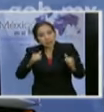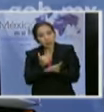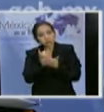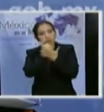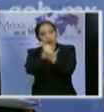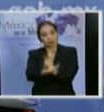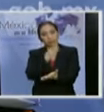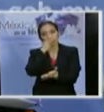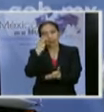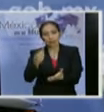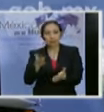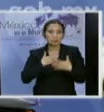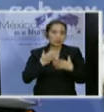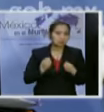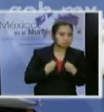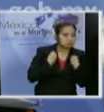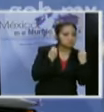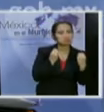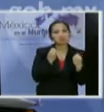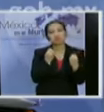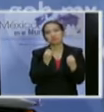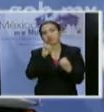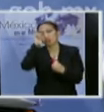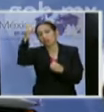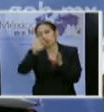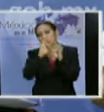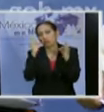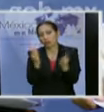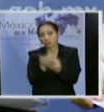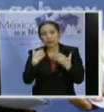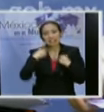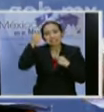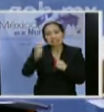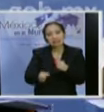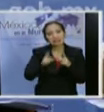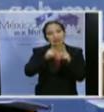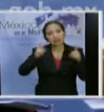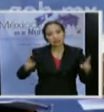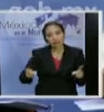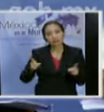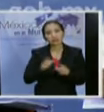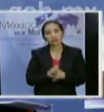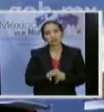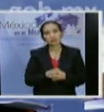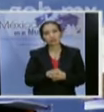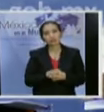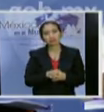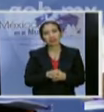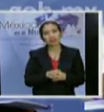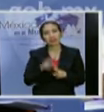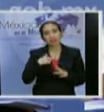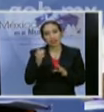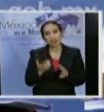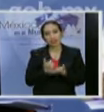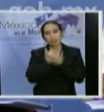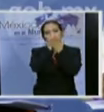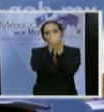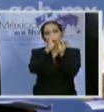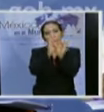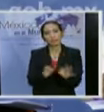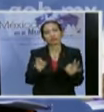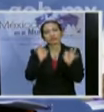que hablan del buen vivir y de, digamos, de otra manera de entender el desarrollo, y que han hecho aportes importantes de cómo